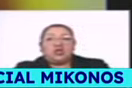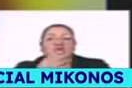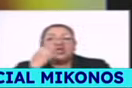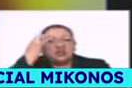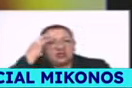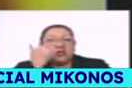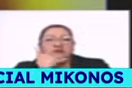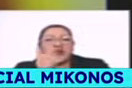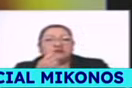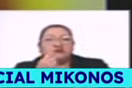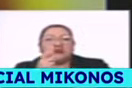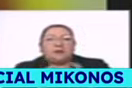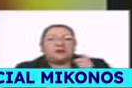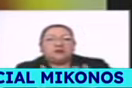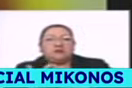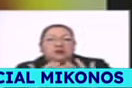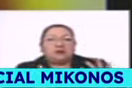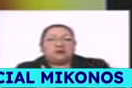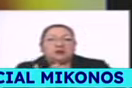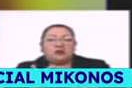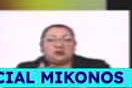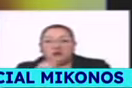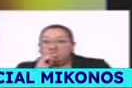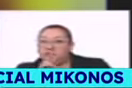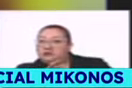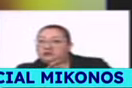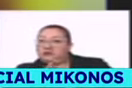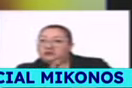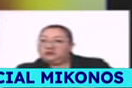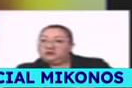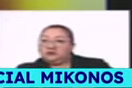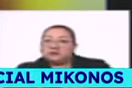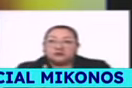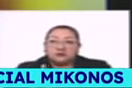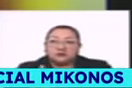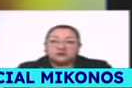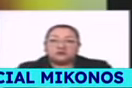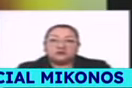que pasaba, pudimos ver que en esa casa, en la D22,